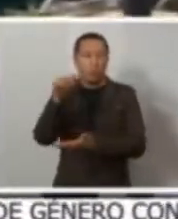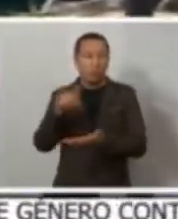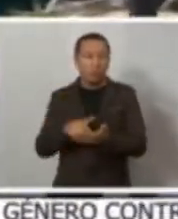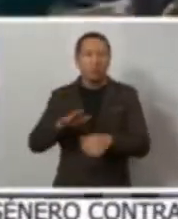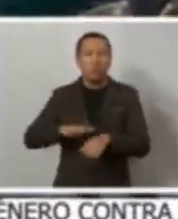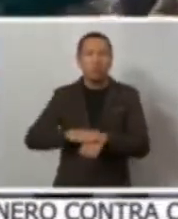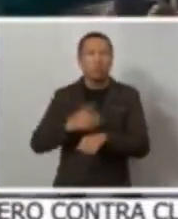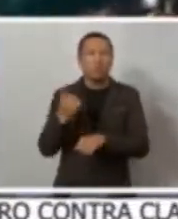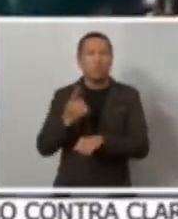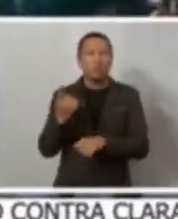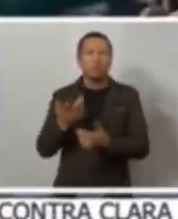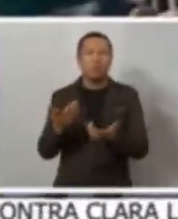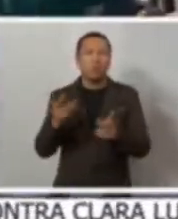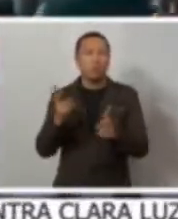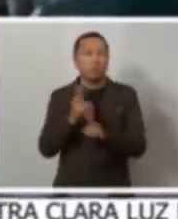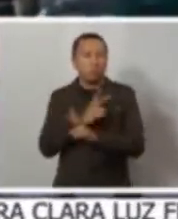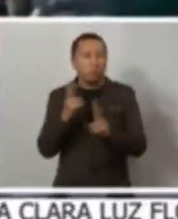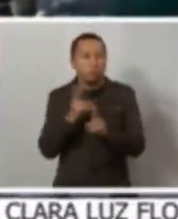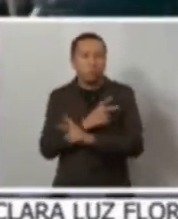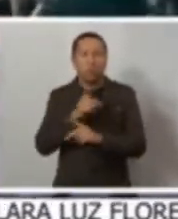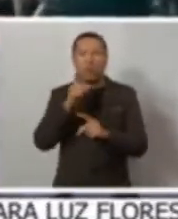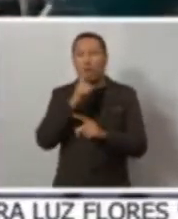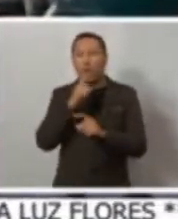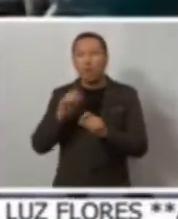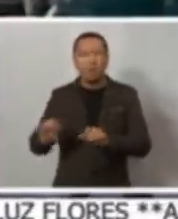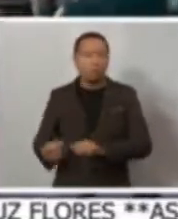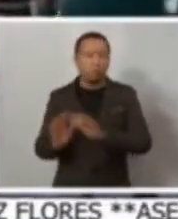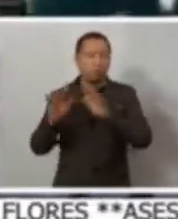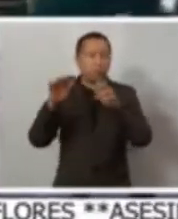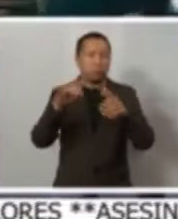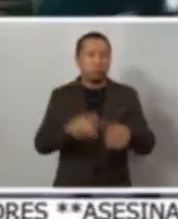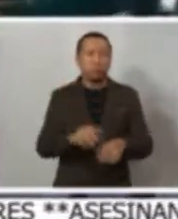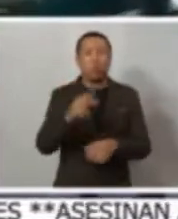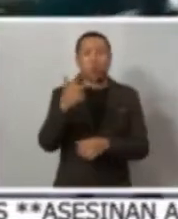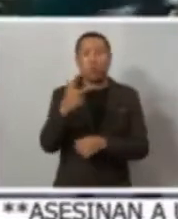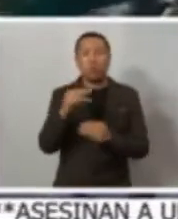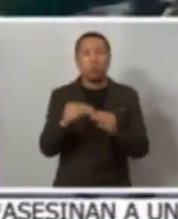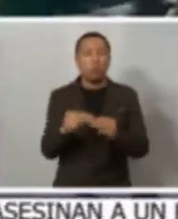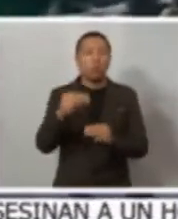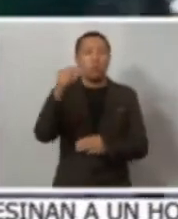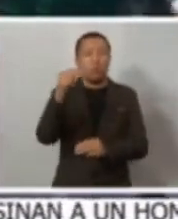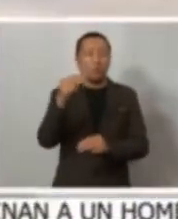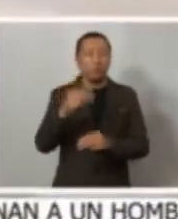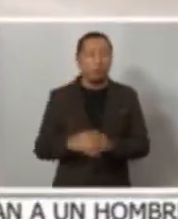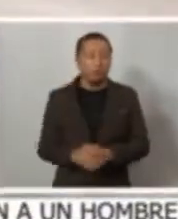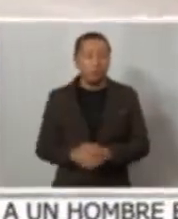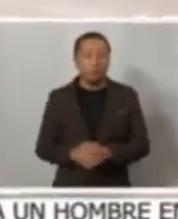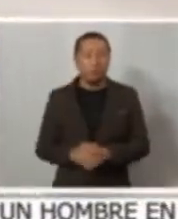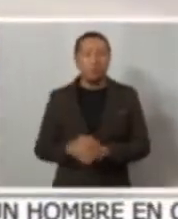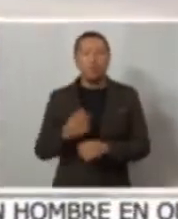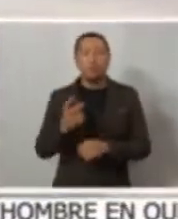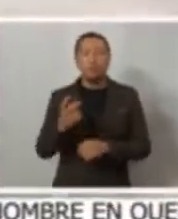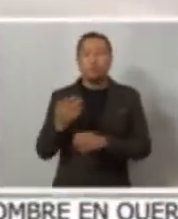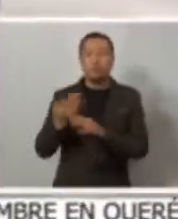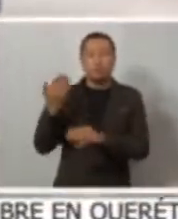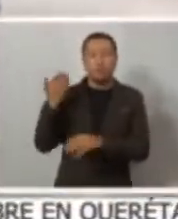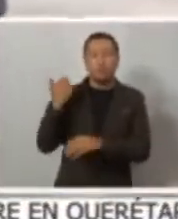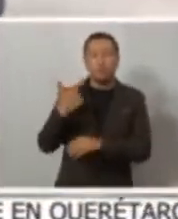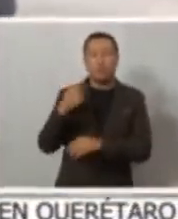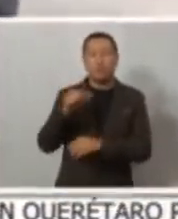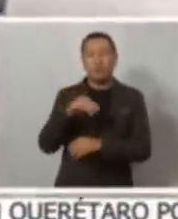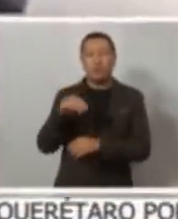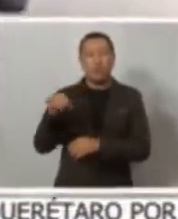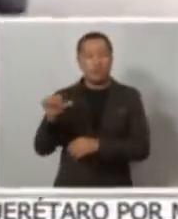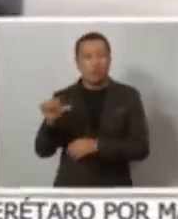daños porque prevén oleajes de hasta 8 metros de altura. Lo anterior en virtud de que durante el paso de la tormenta tropical Gamma, se confiaron y